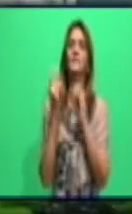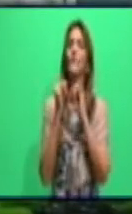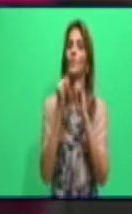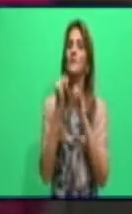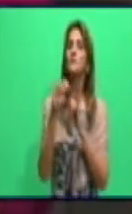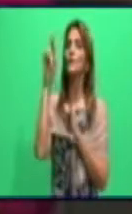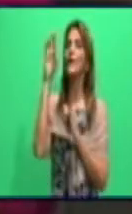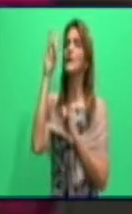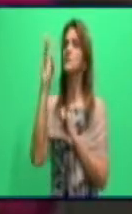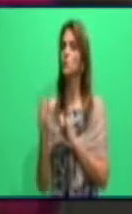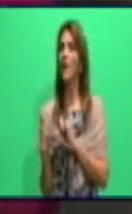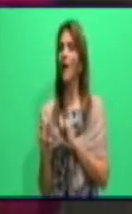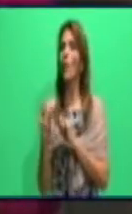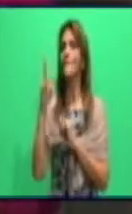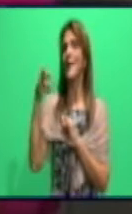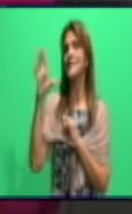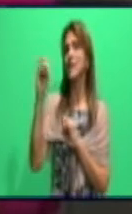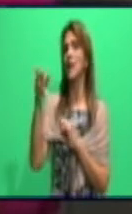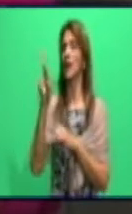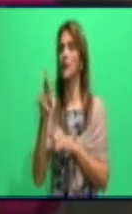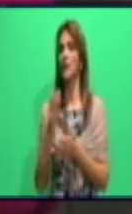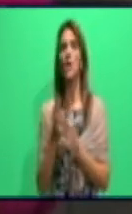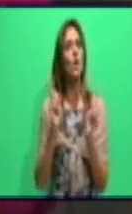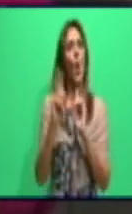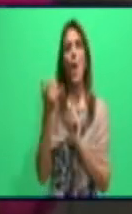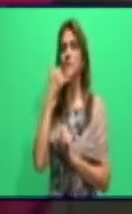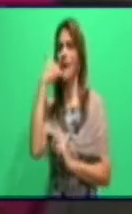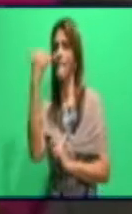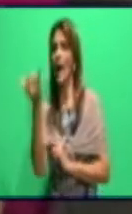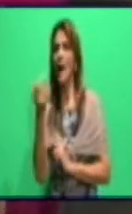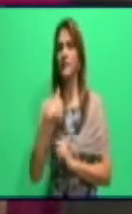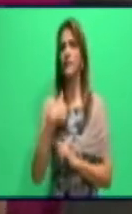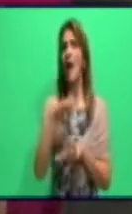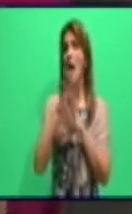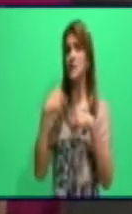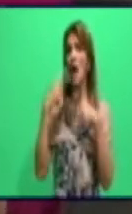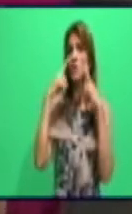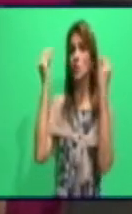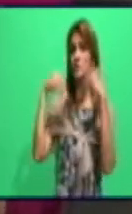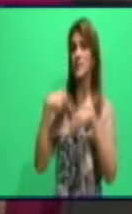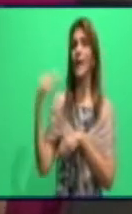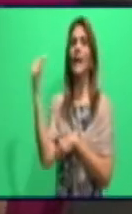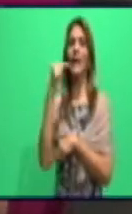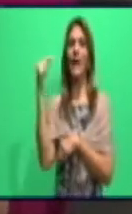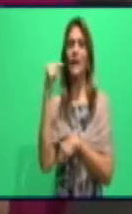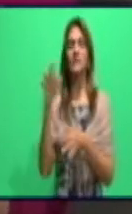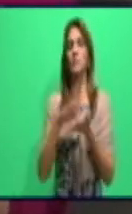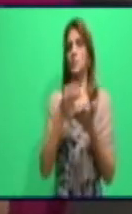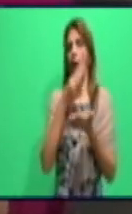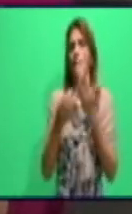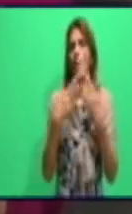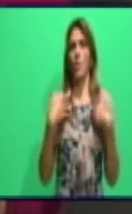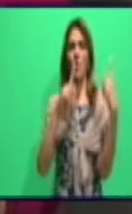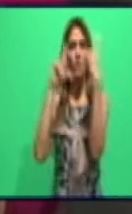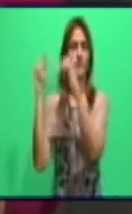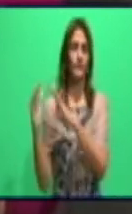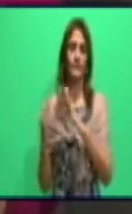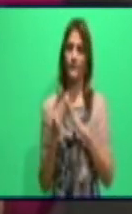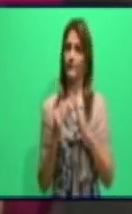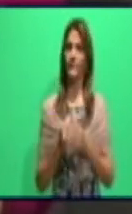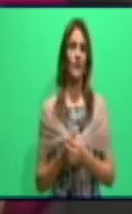llegó negativo. Eso no es así, tiene que haber una certificación oficial porque se ha dado el caso de que alguien le ha dicho